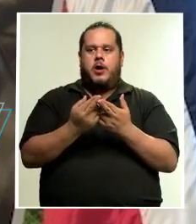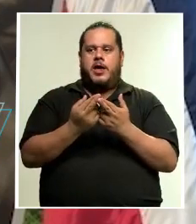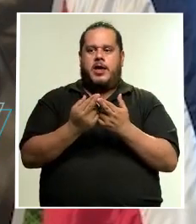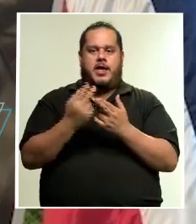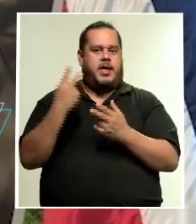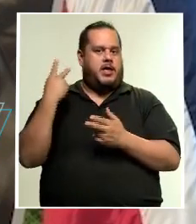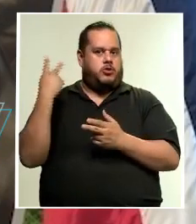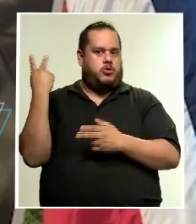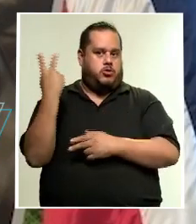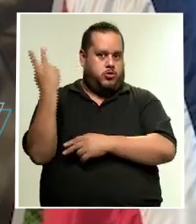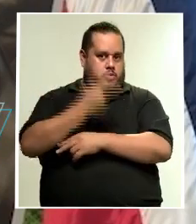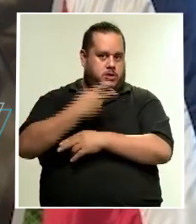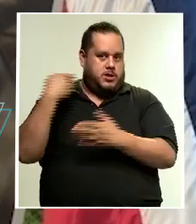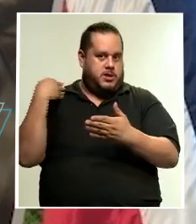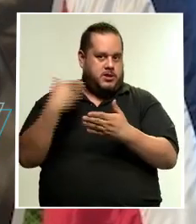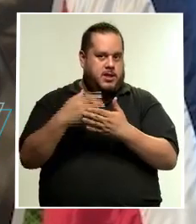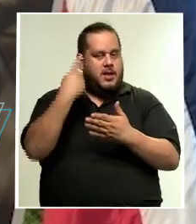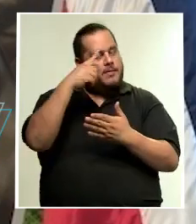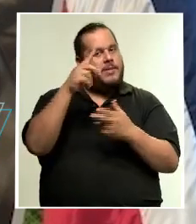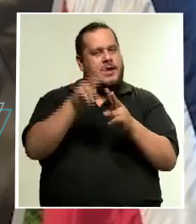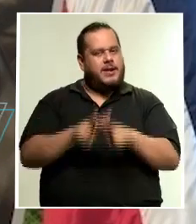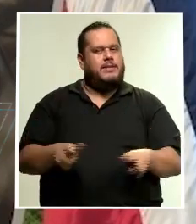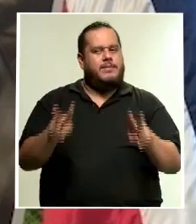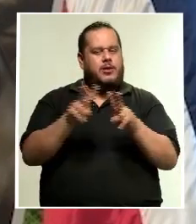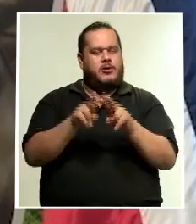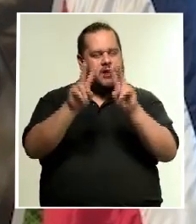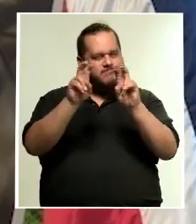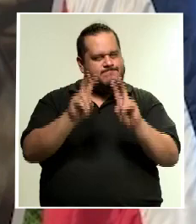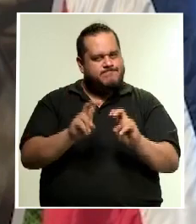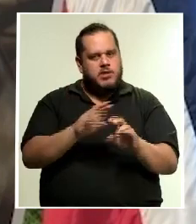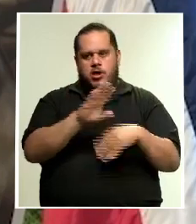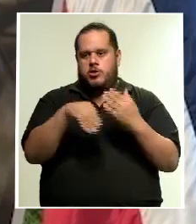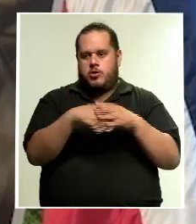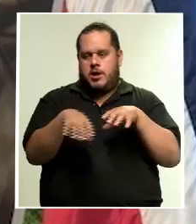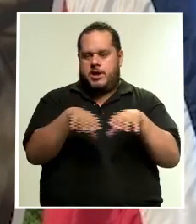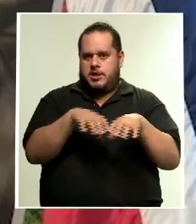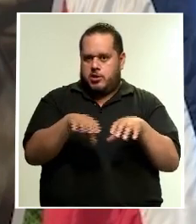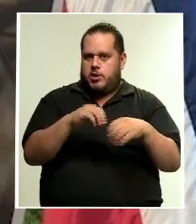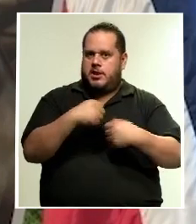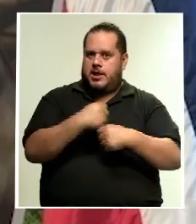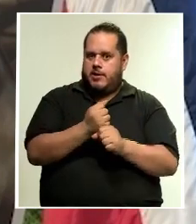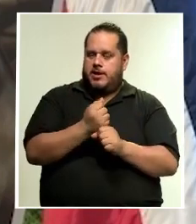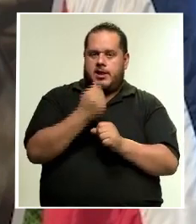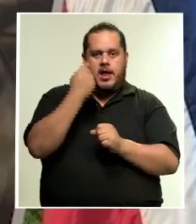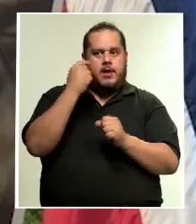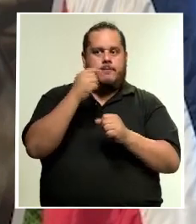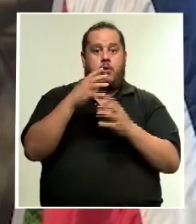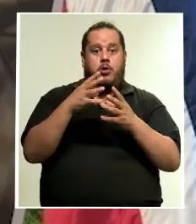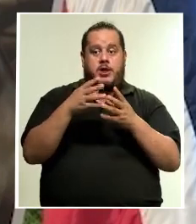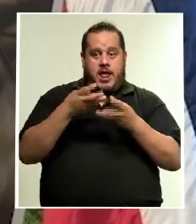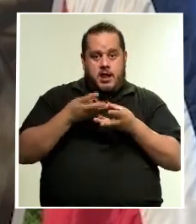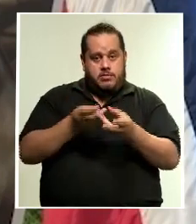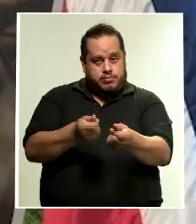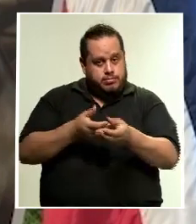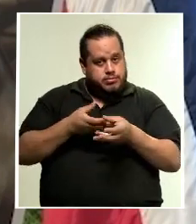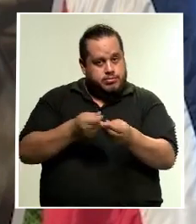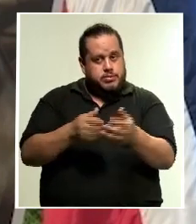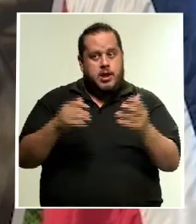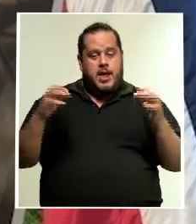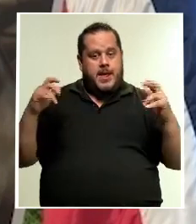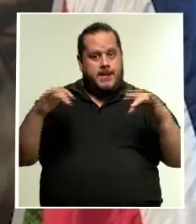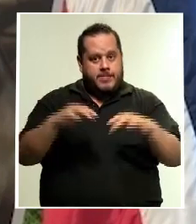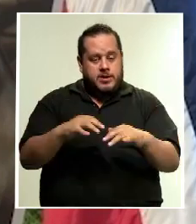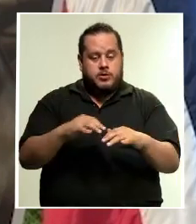días en el país para valorar las acciones a tomar en cuanto a los flujos migratorios que se están dando en este momento por la